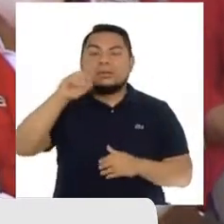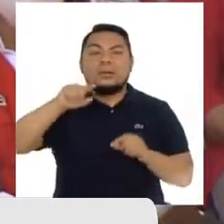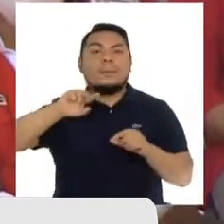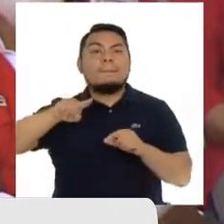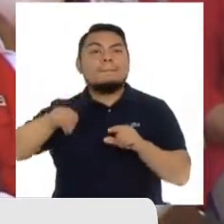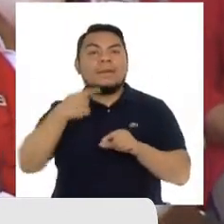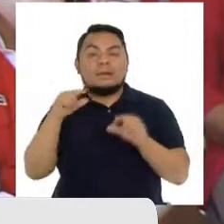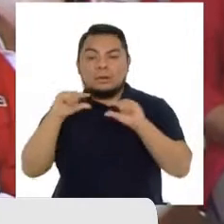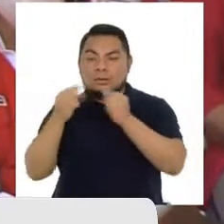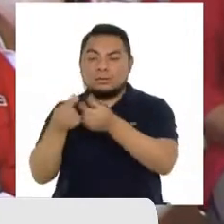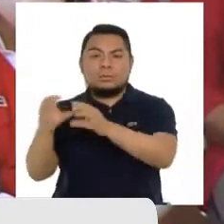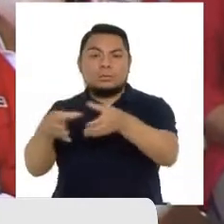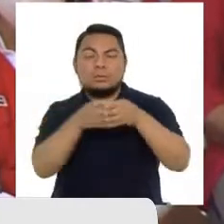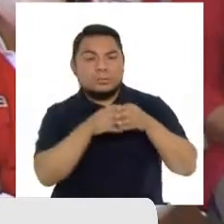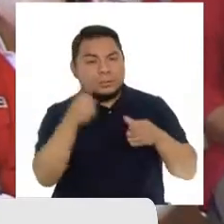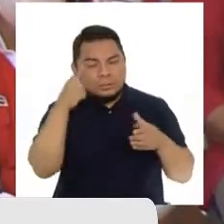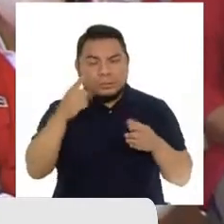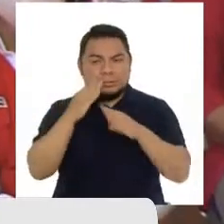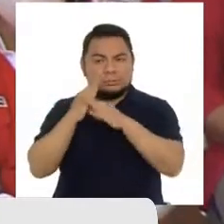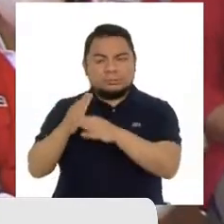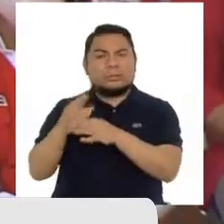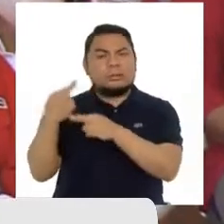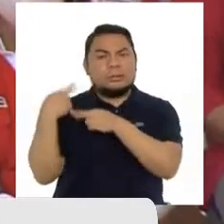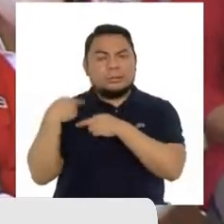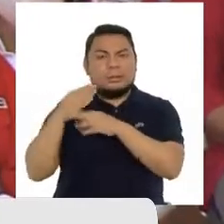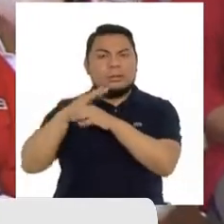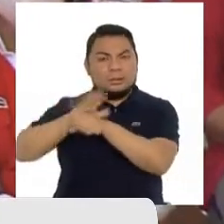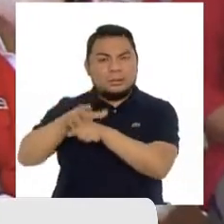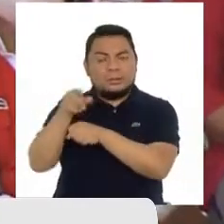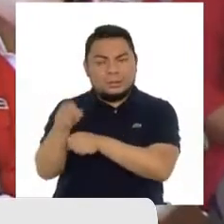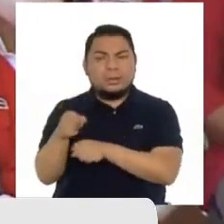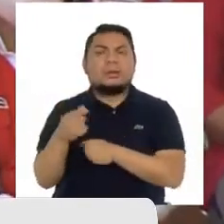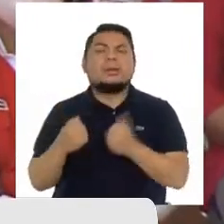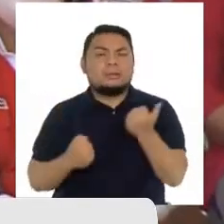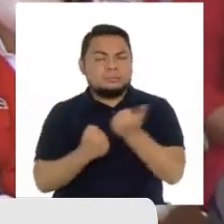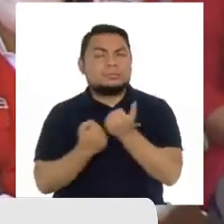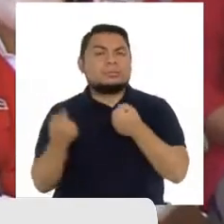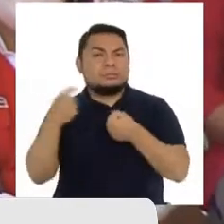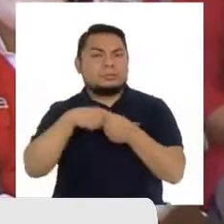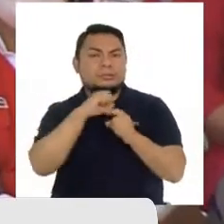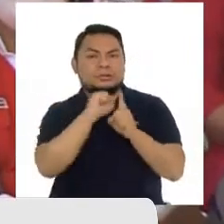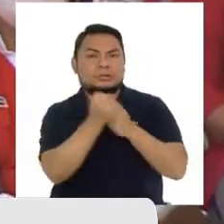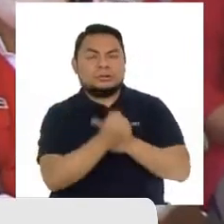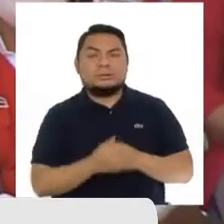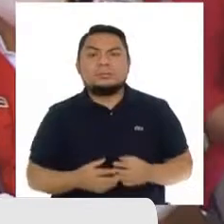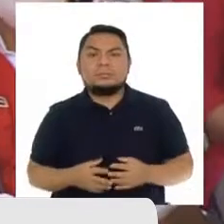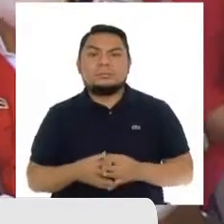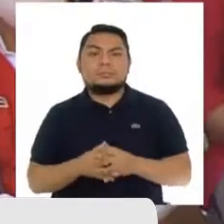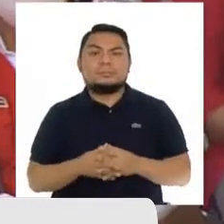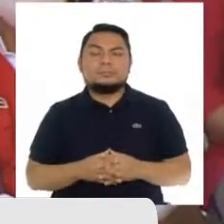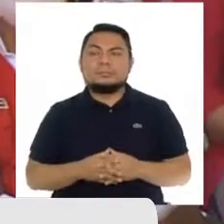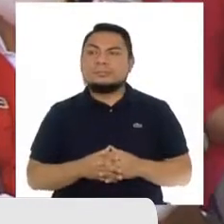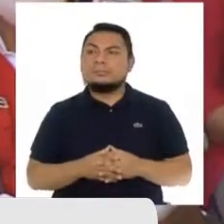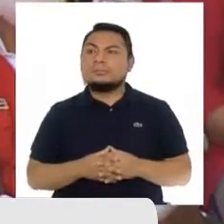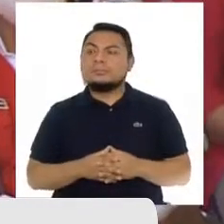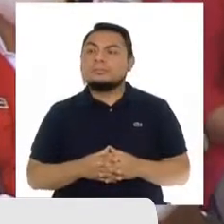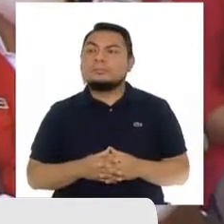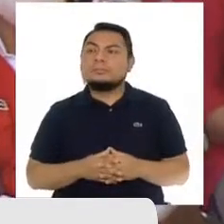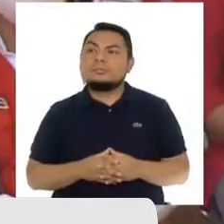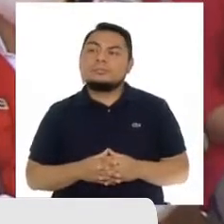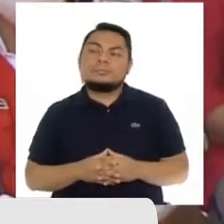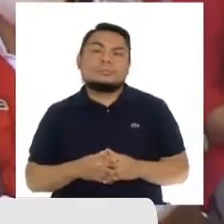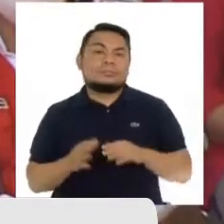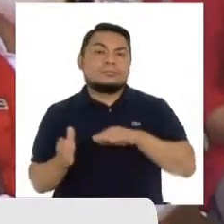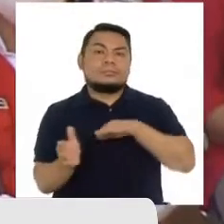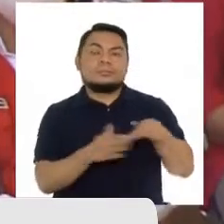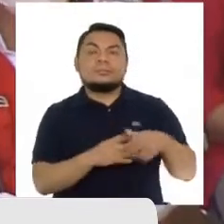comunitarios sant y kobe que fortalecen la participación social movilización